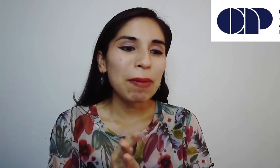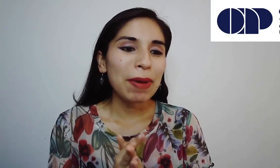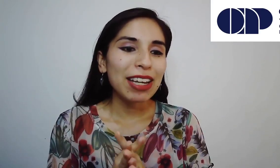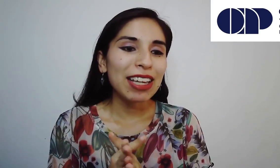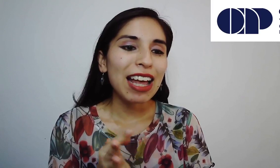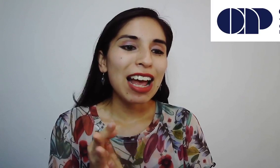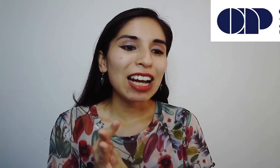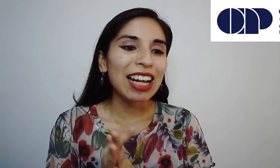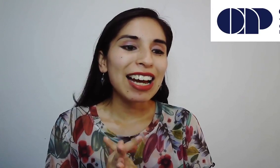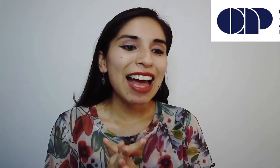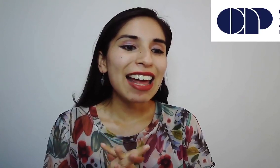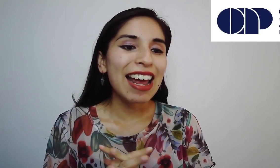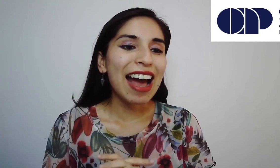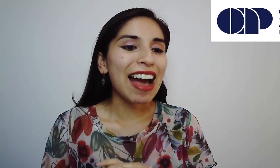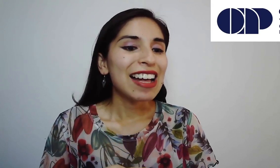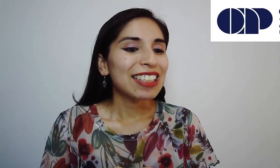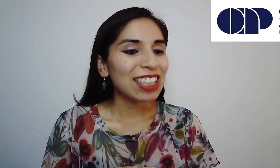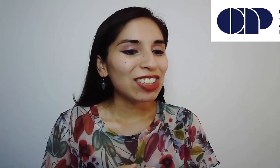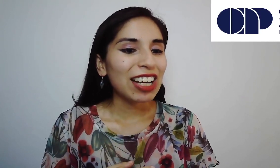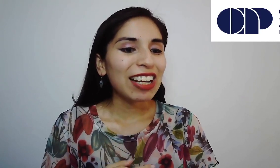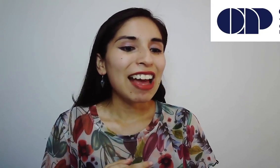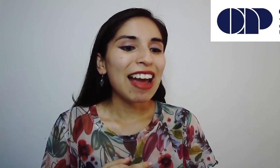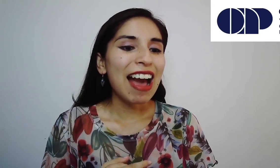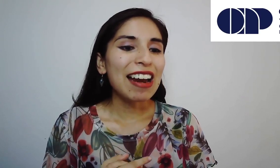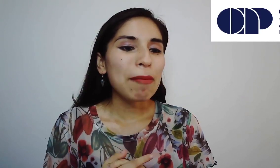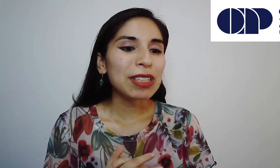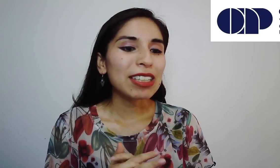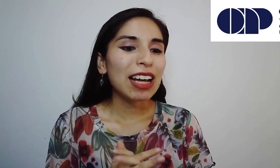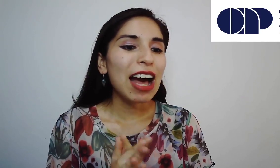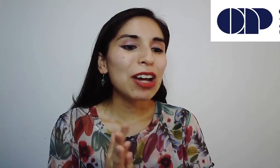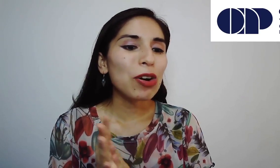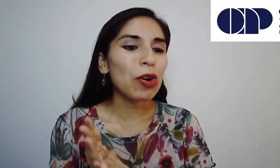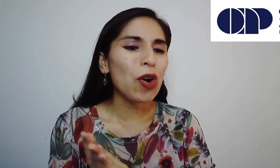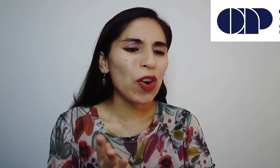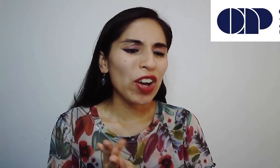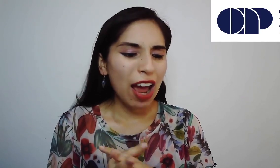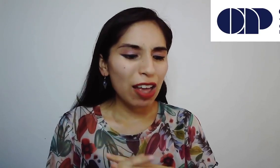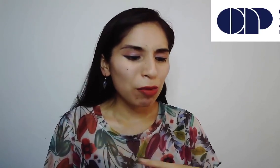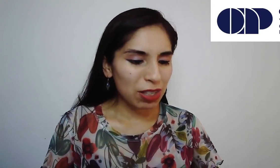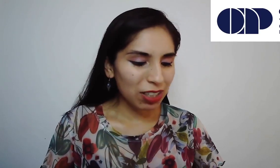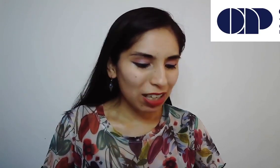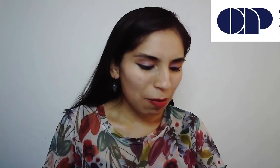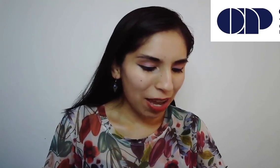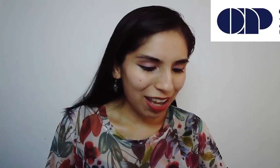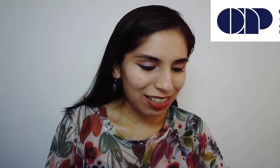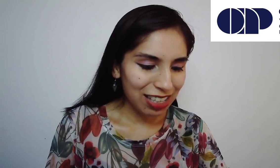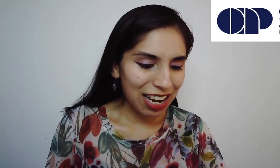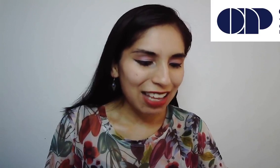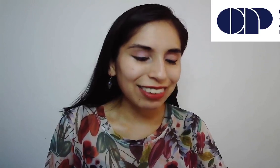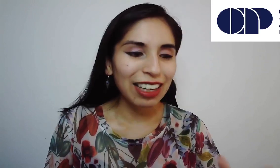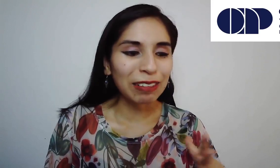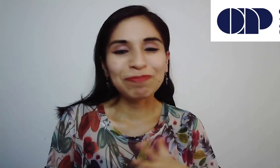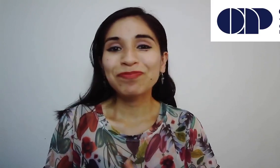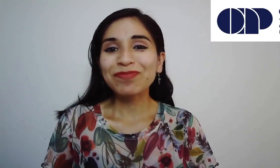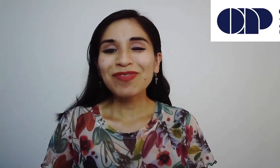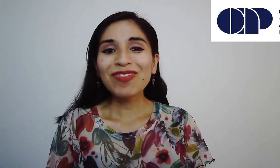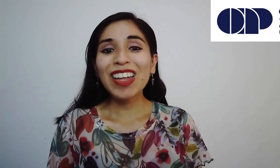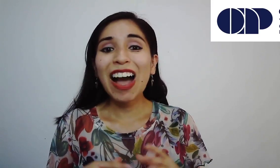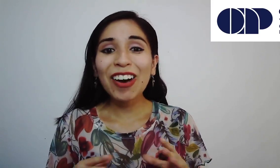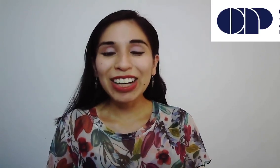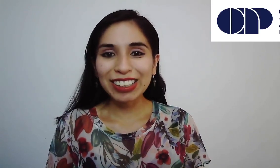aquí se bienvenida a clara señora clara ana más caro logrado me escribe excelente